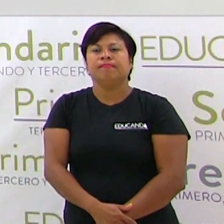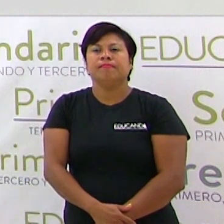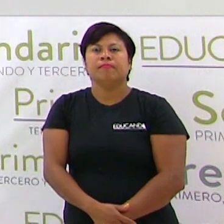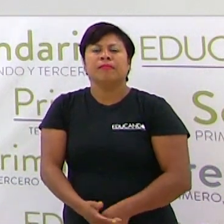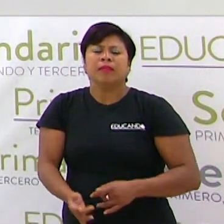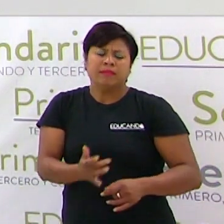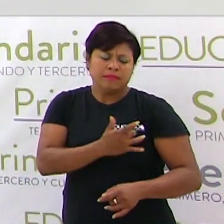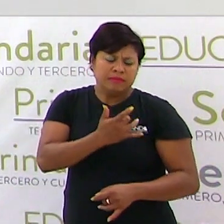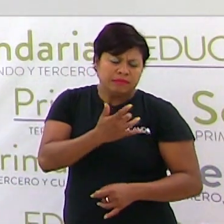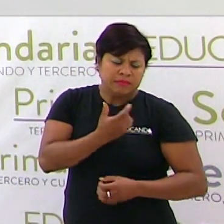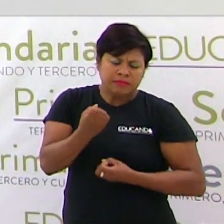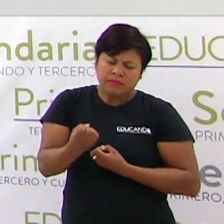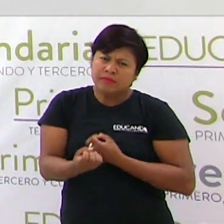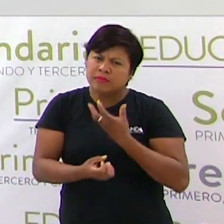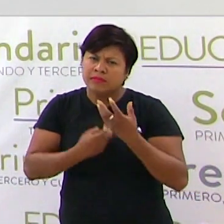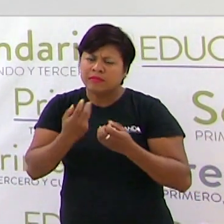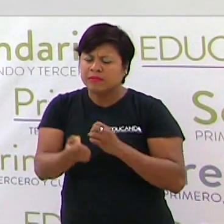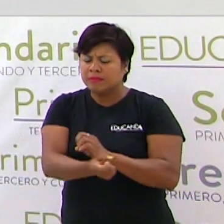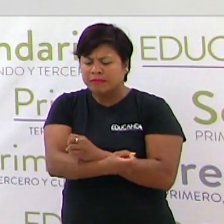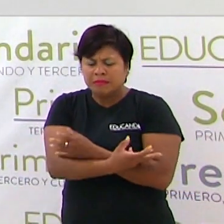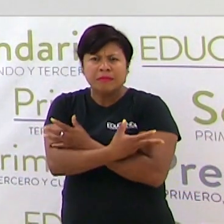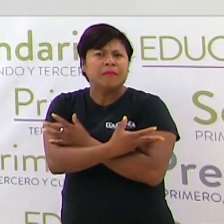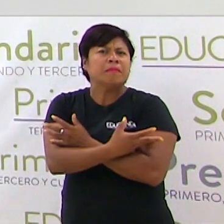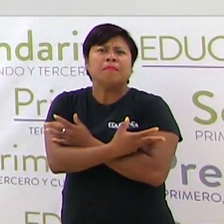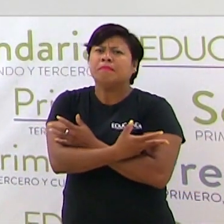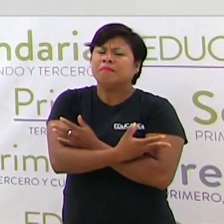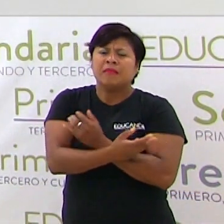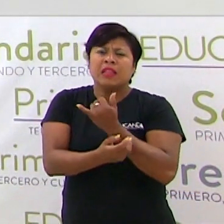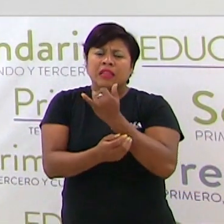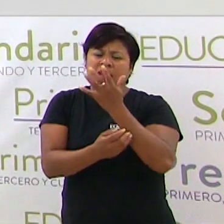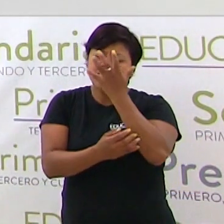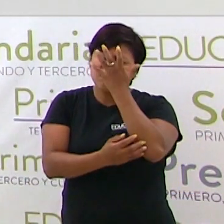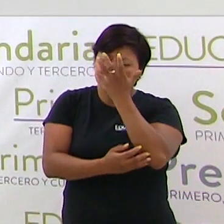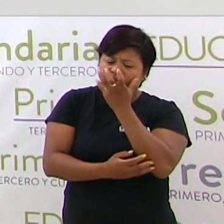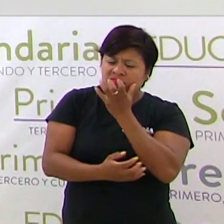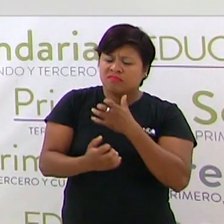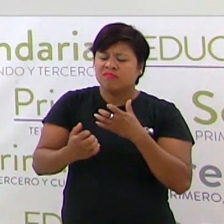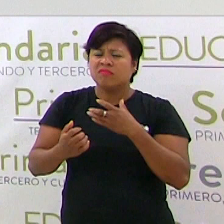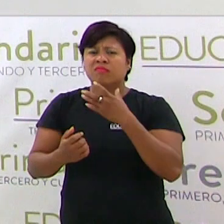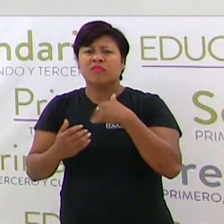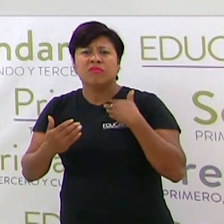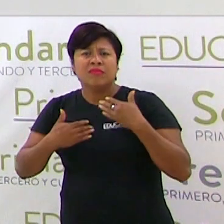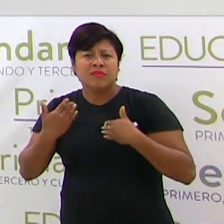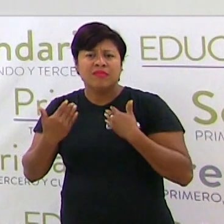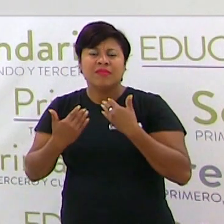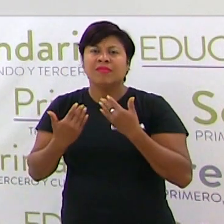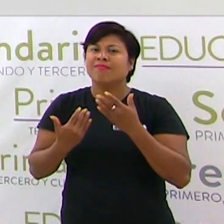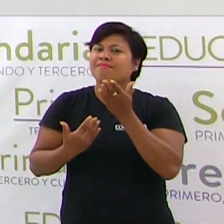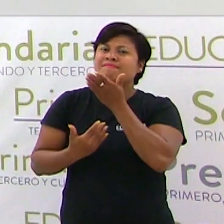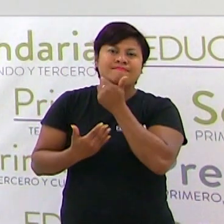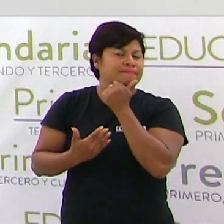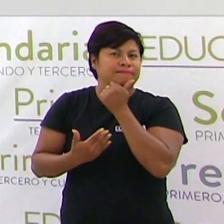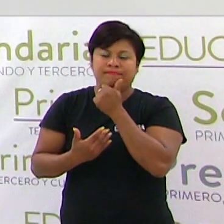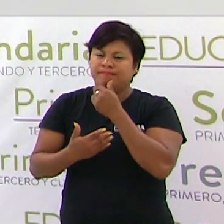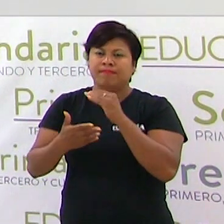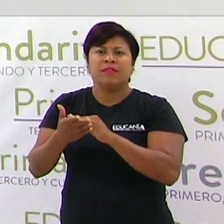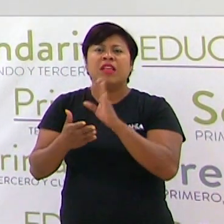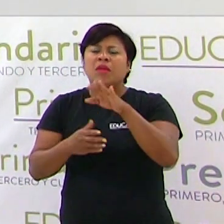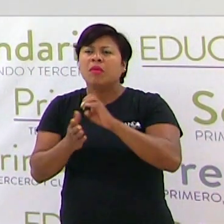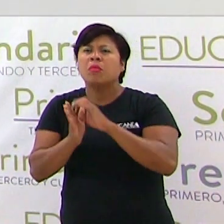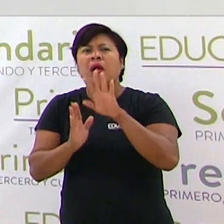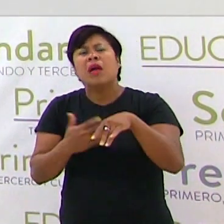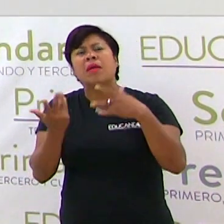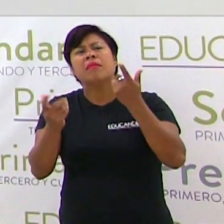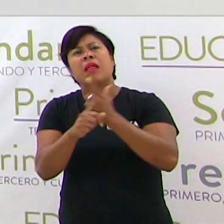ni emociones, ni estados de ánimo. No podemos decir en una carta formal, ay, fíjese, licenciado, que me encuentro triste, o